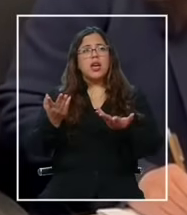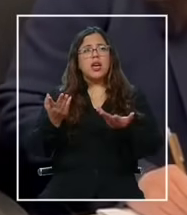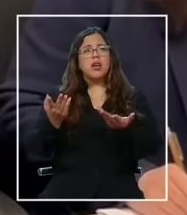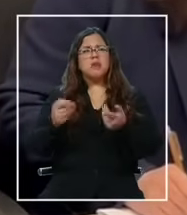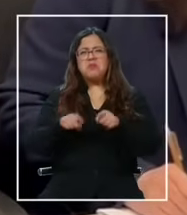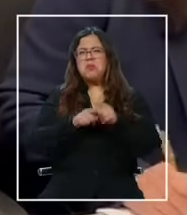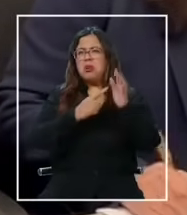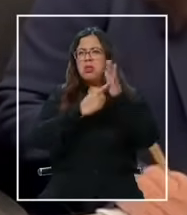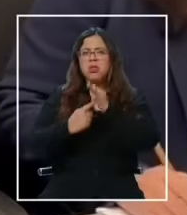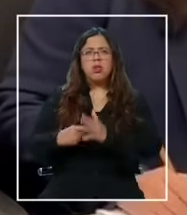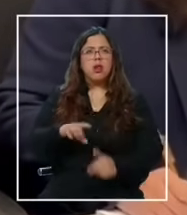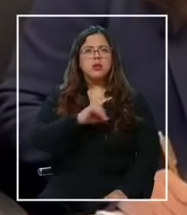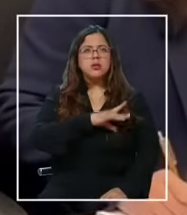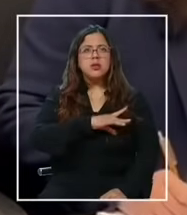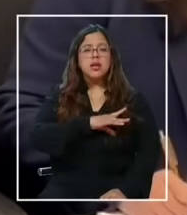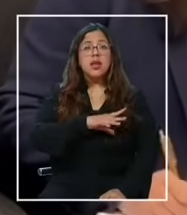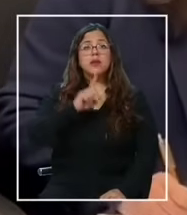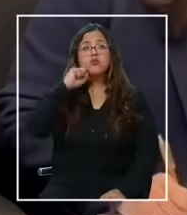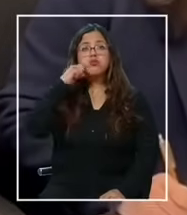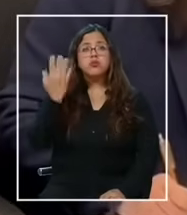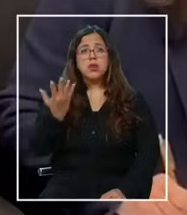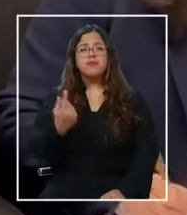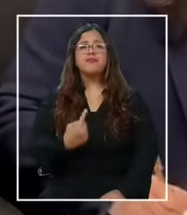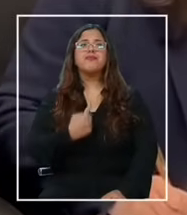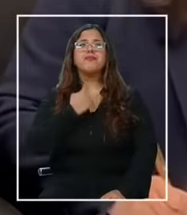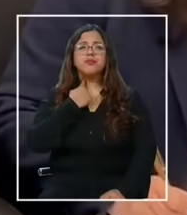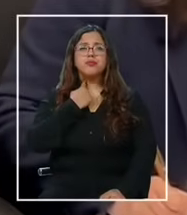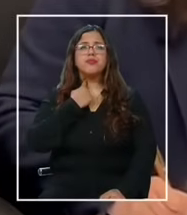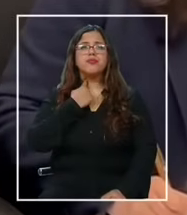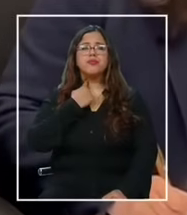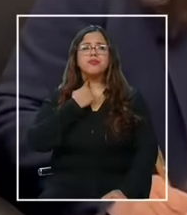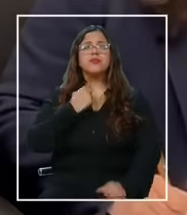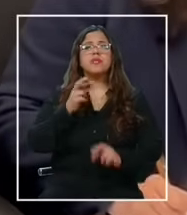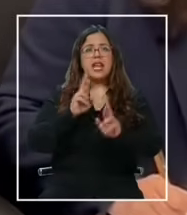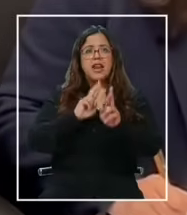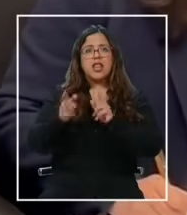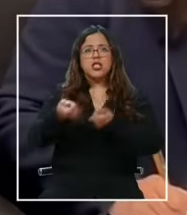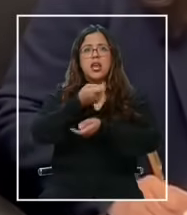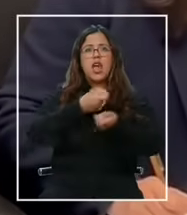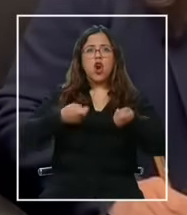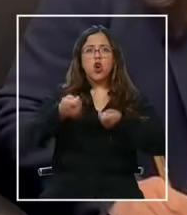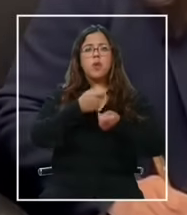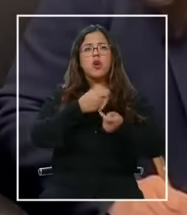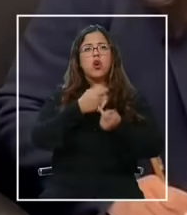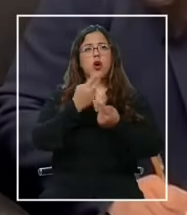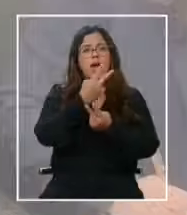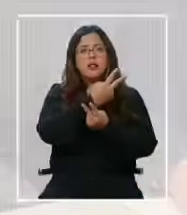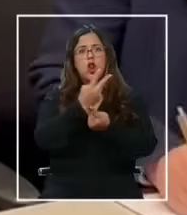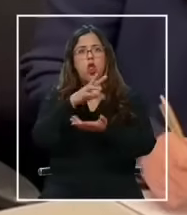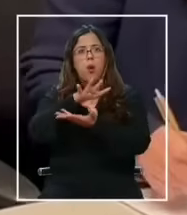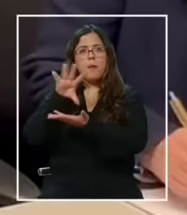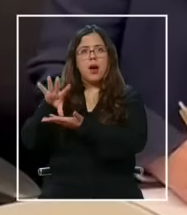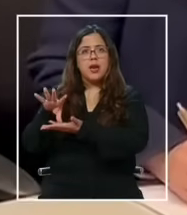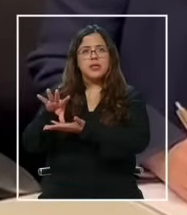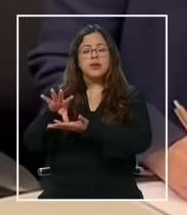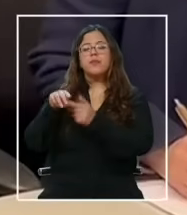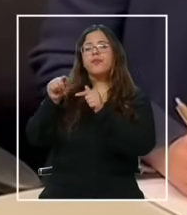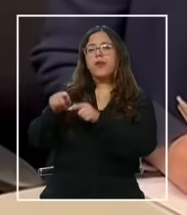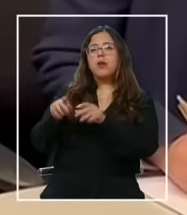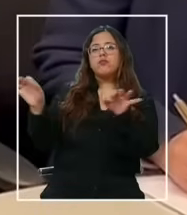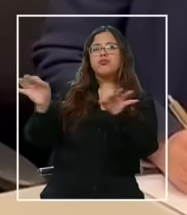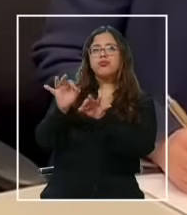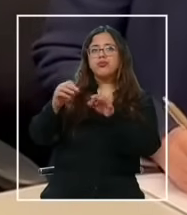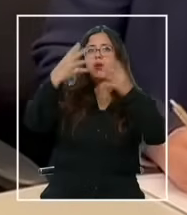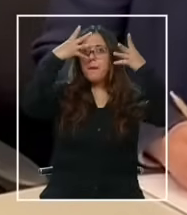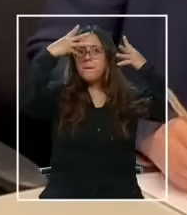discriminación en Chile significa un perjuicio de la propia relación económica entre China y chile declaraciones del